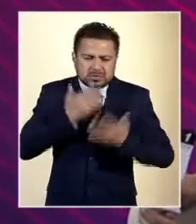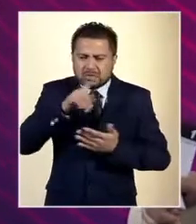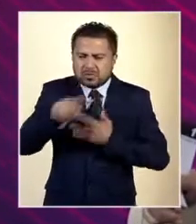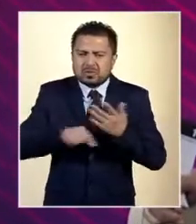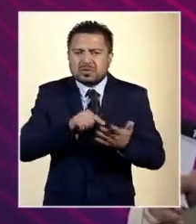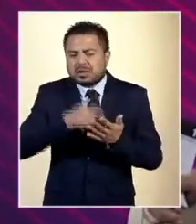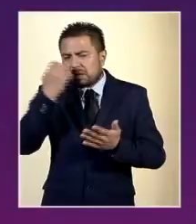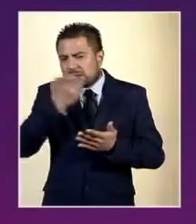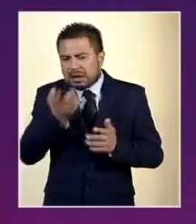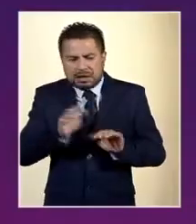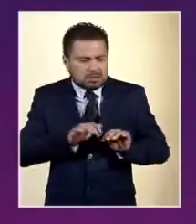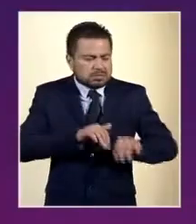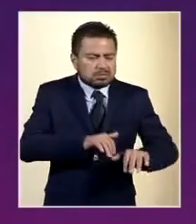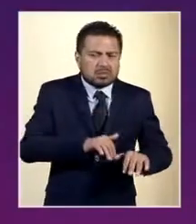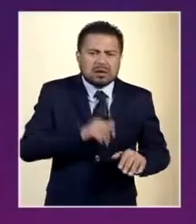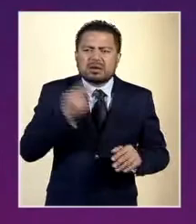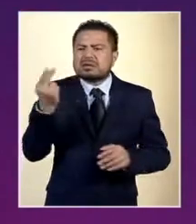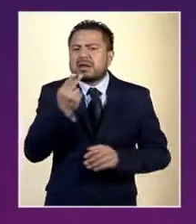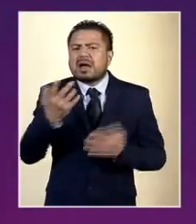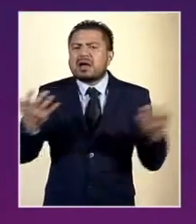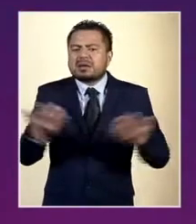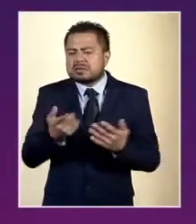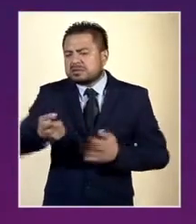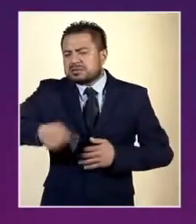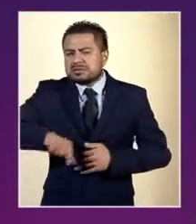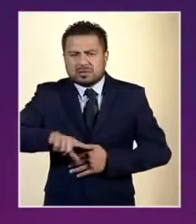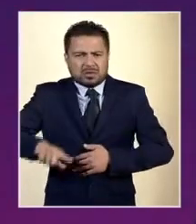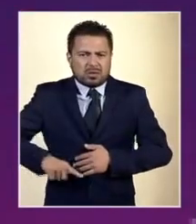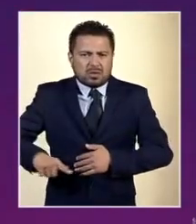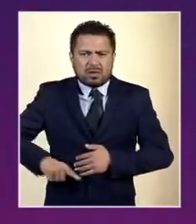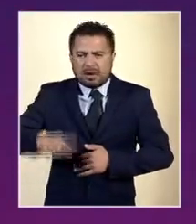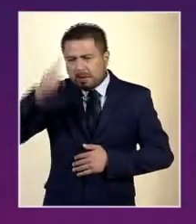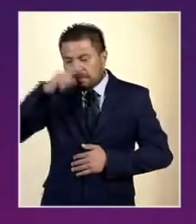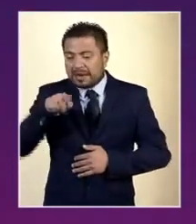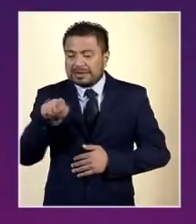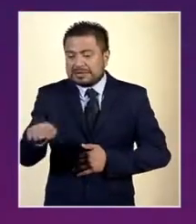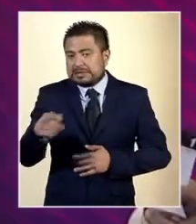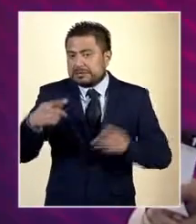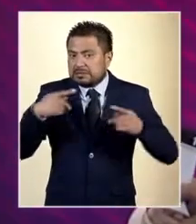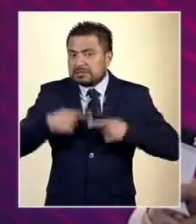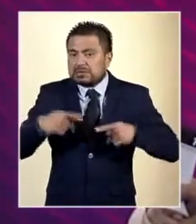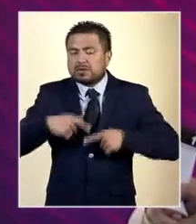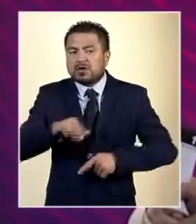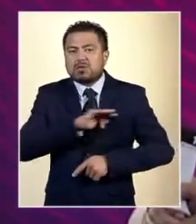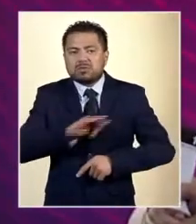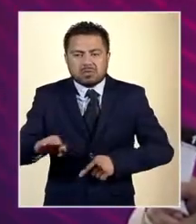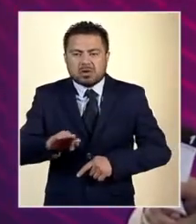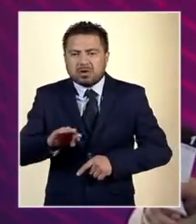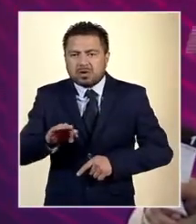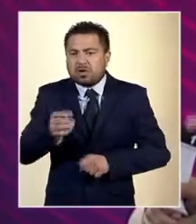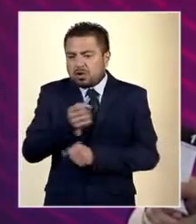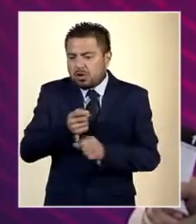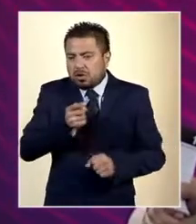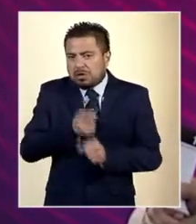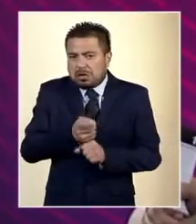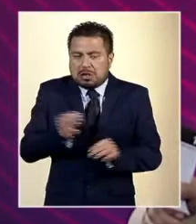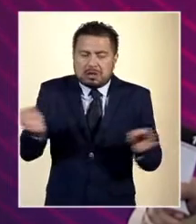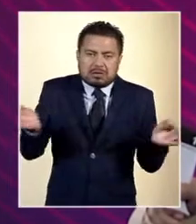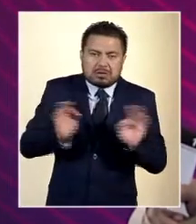en la escuela, ¿qué tiene que hacer el Estado para que esta persona pueda con sus propias